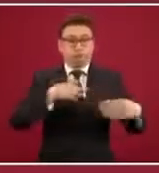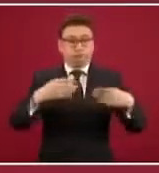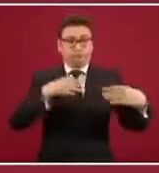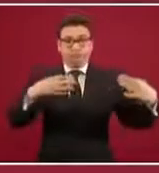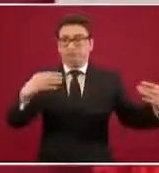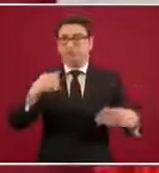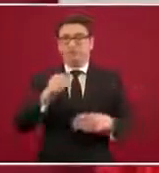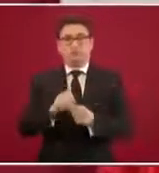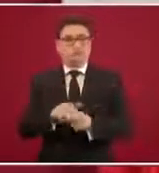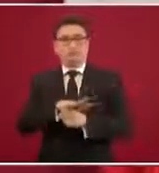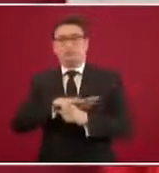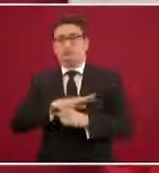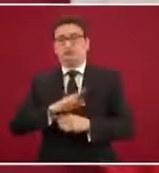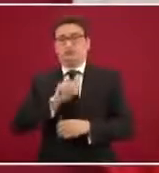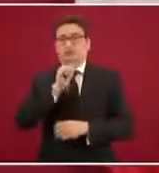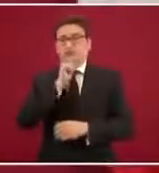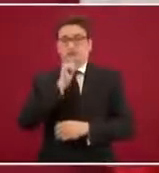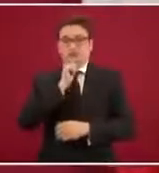del virus